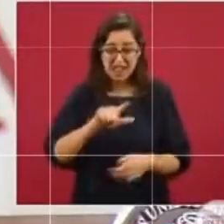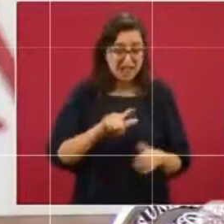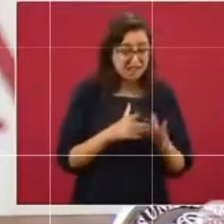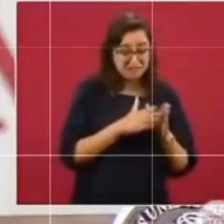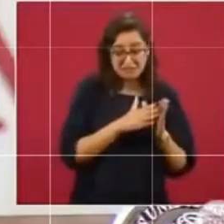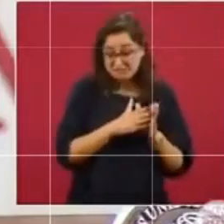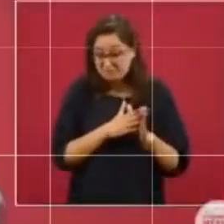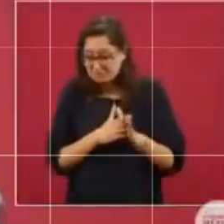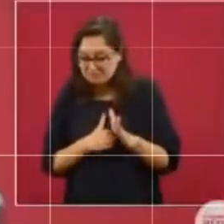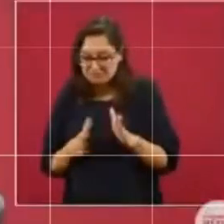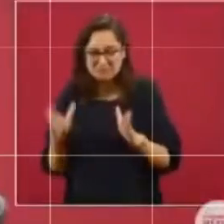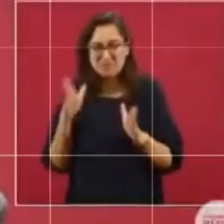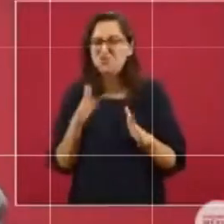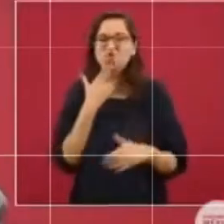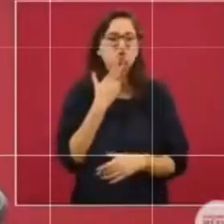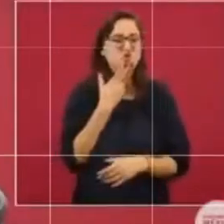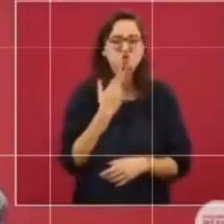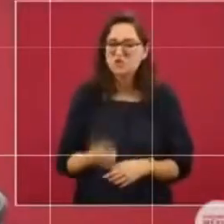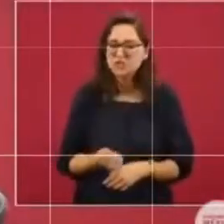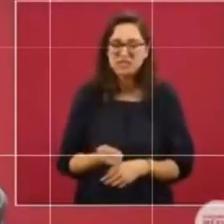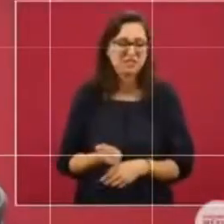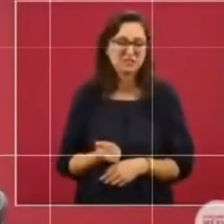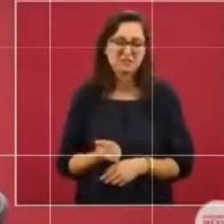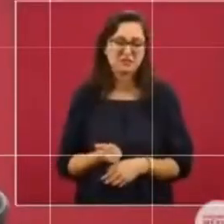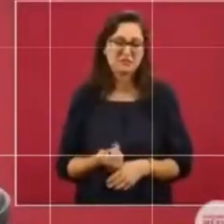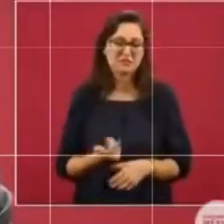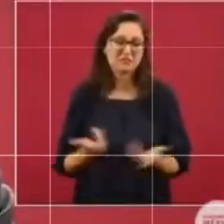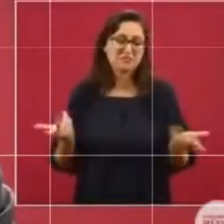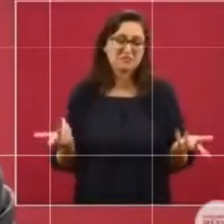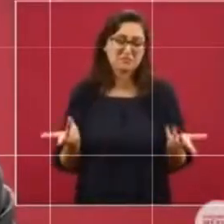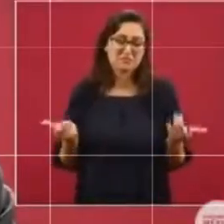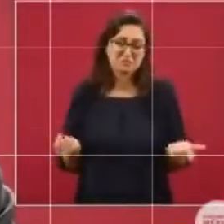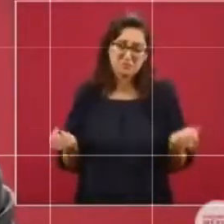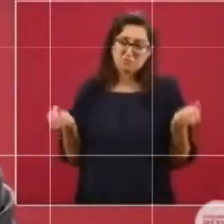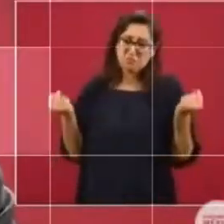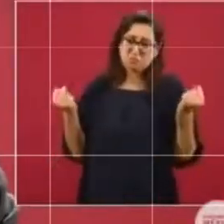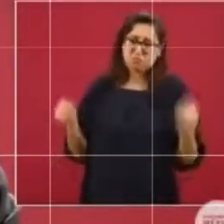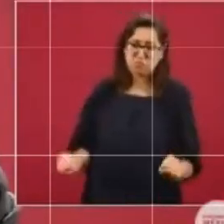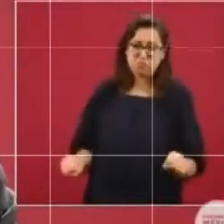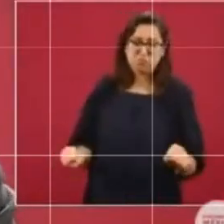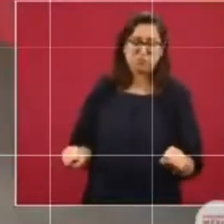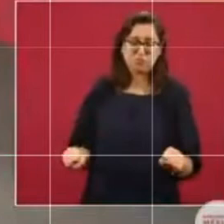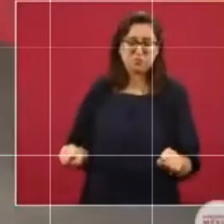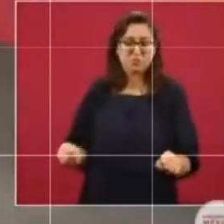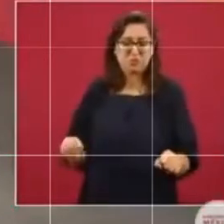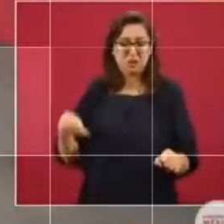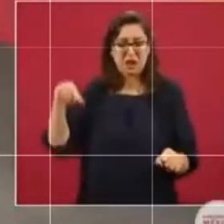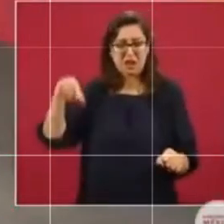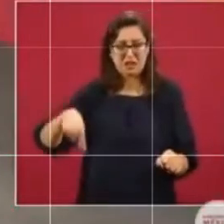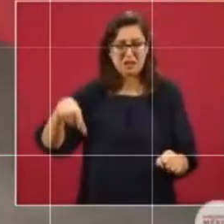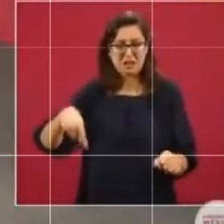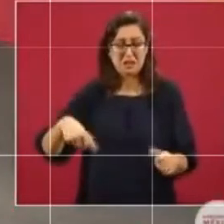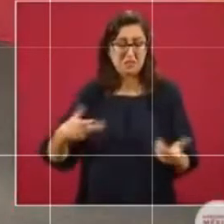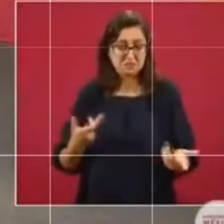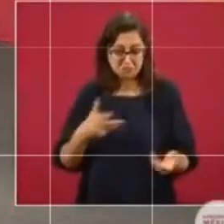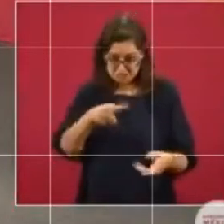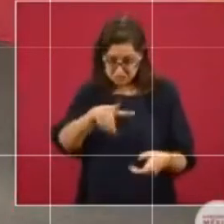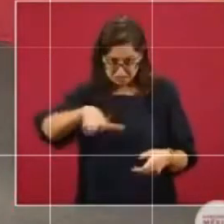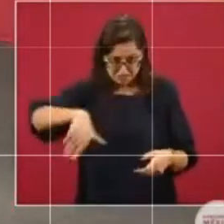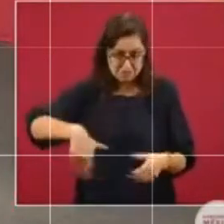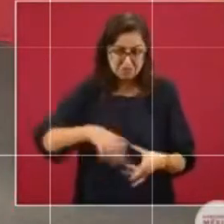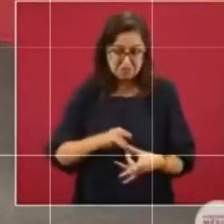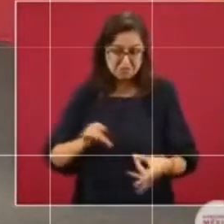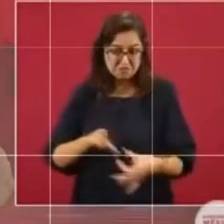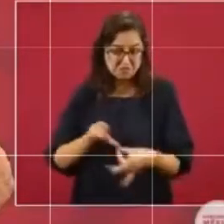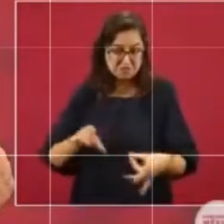ese modelo económico impuesto en México, como tú lo